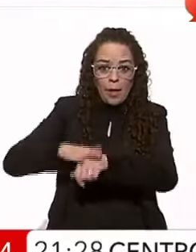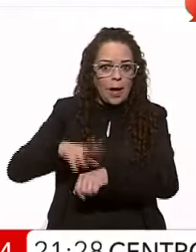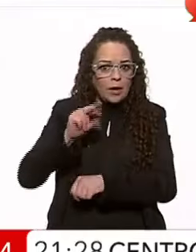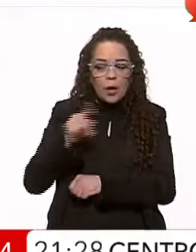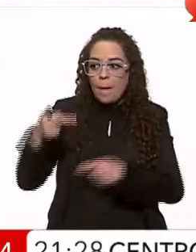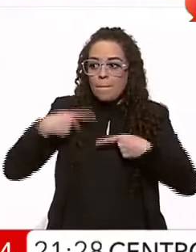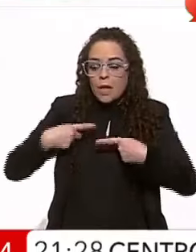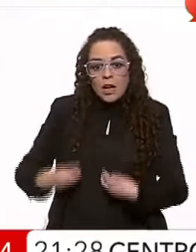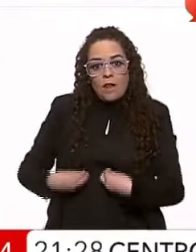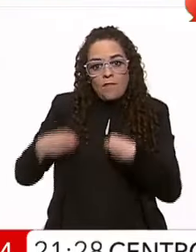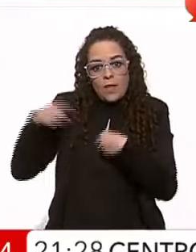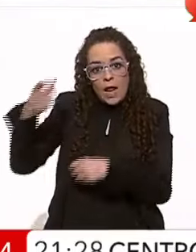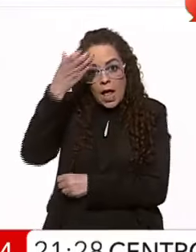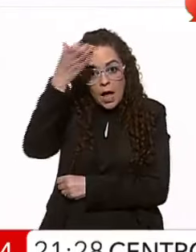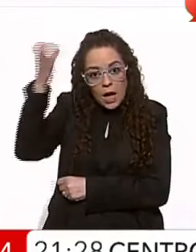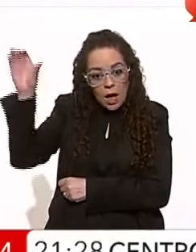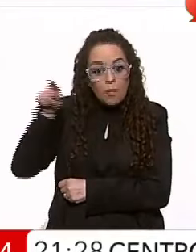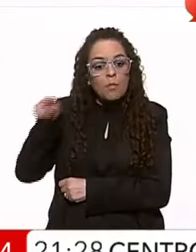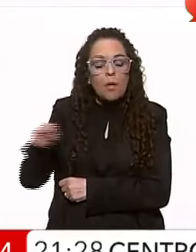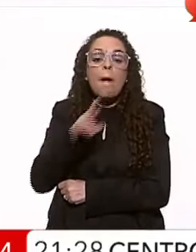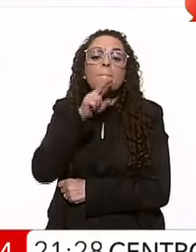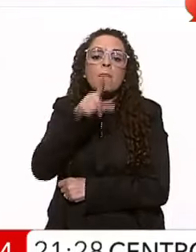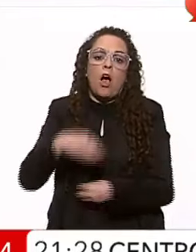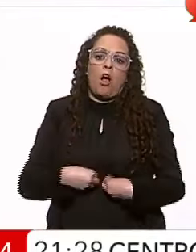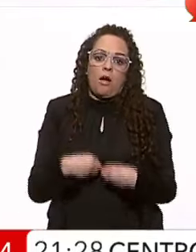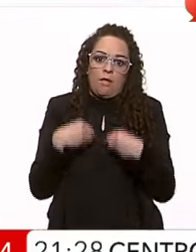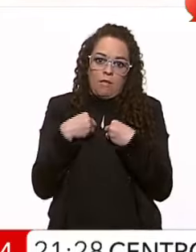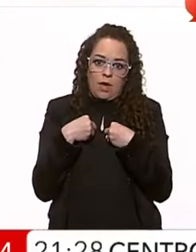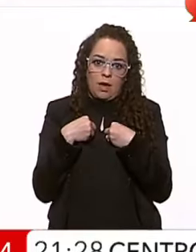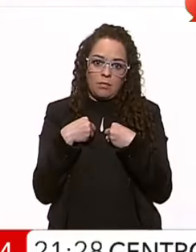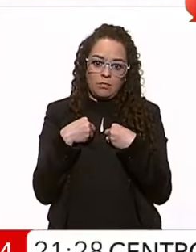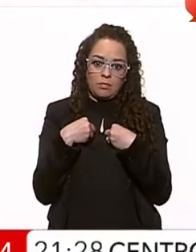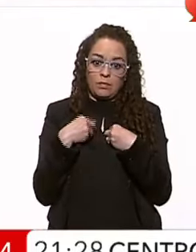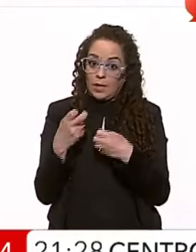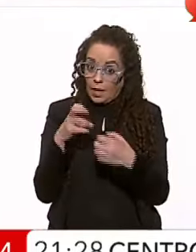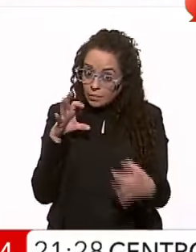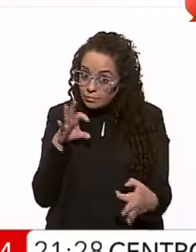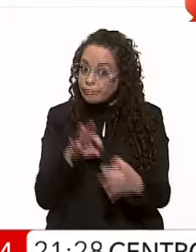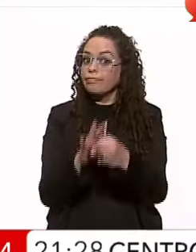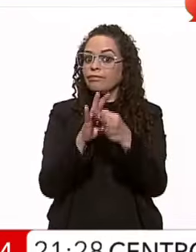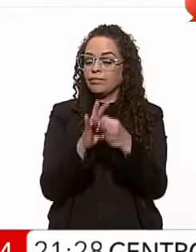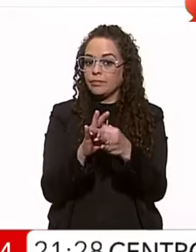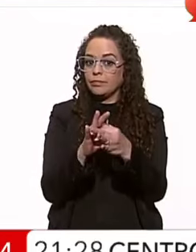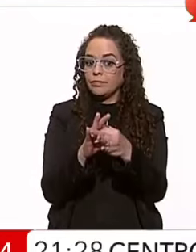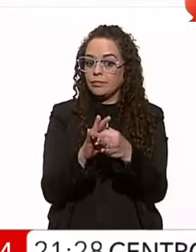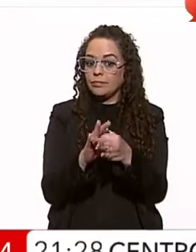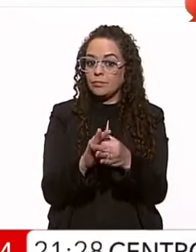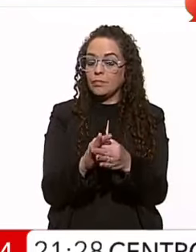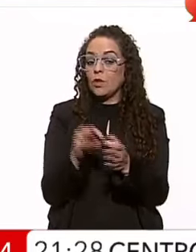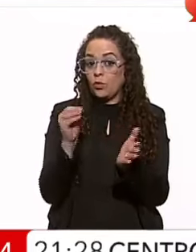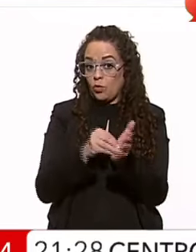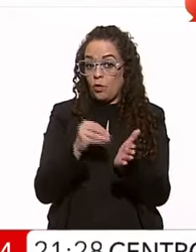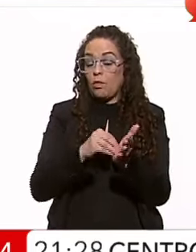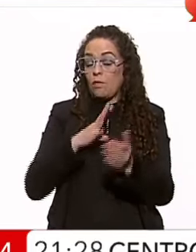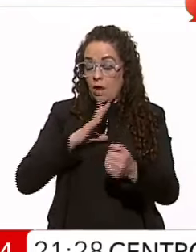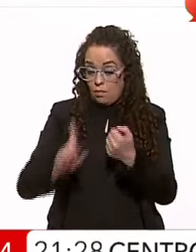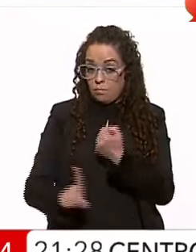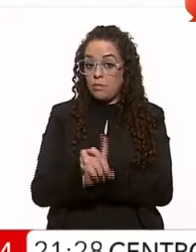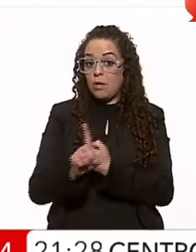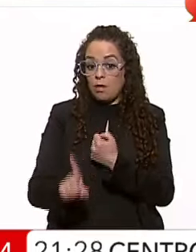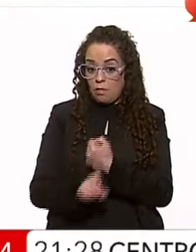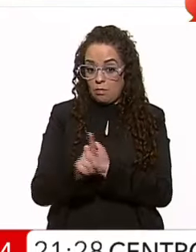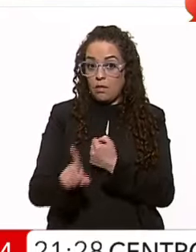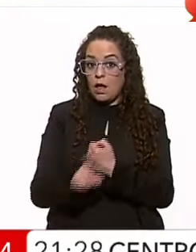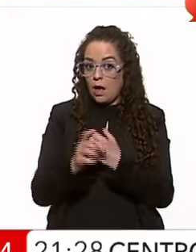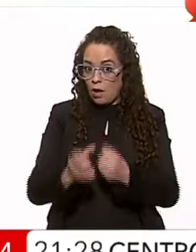que nos dan de comer vivan con más bienestar. Así es. Y tenemos todavía un problema significativo, ¿no es cierto?, de